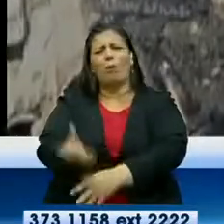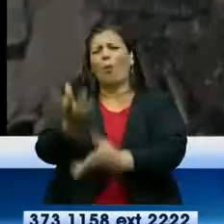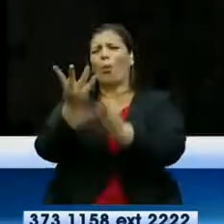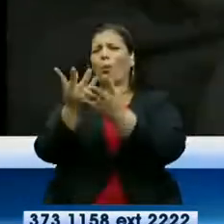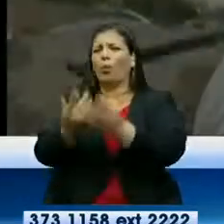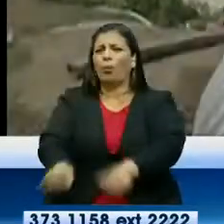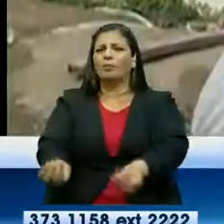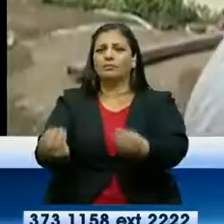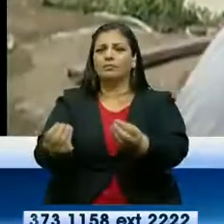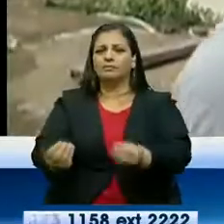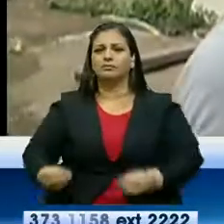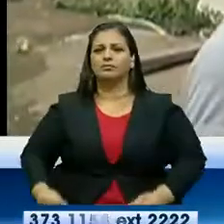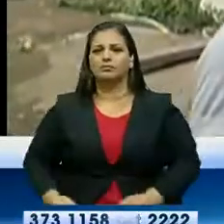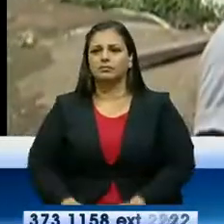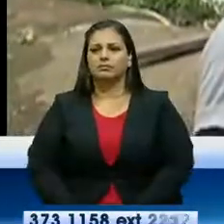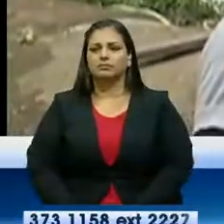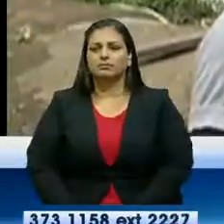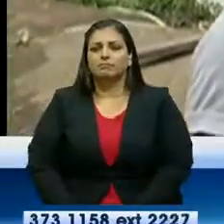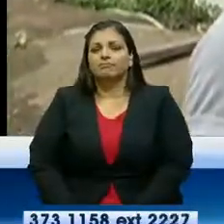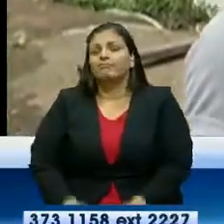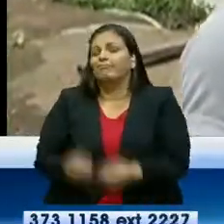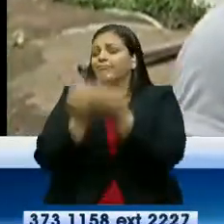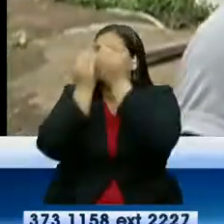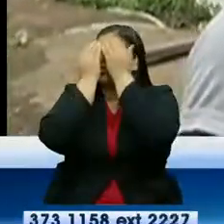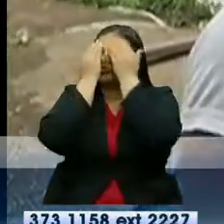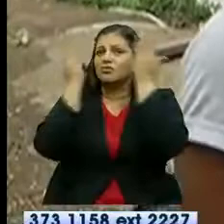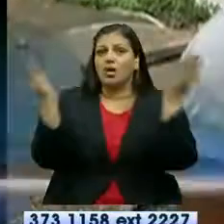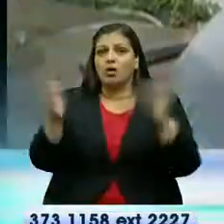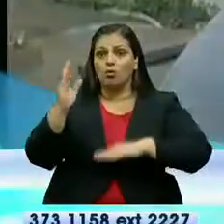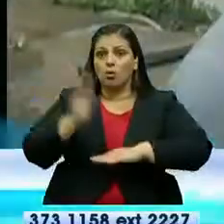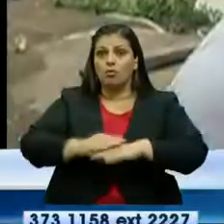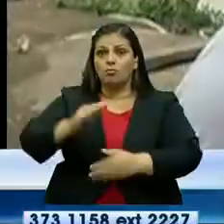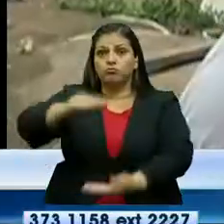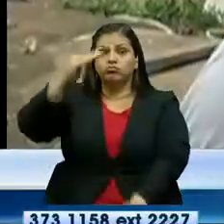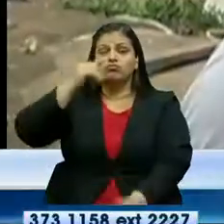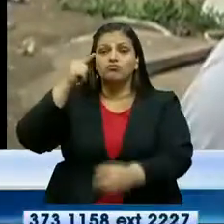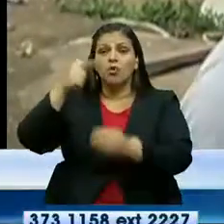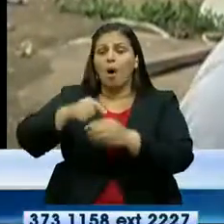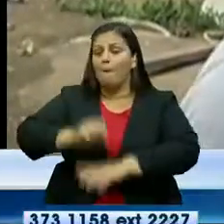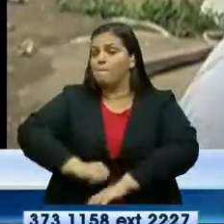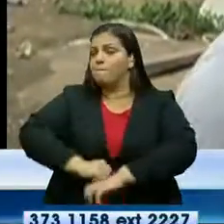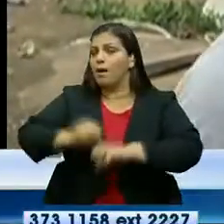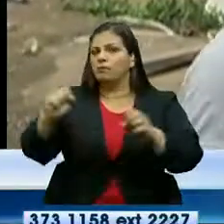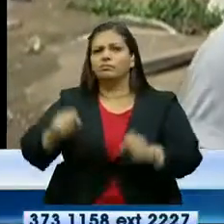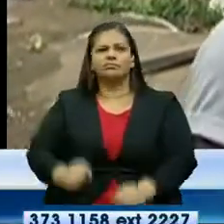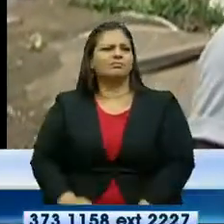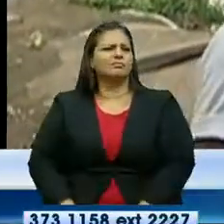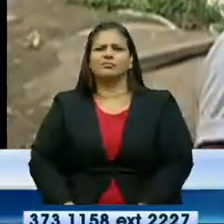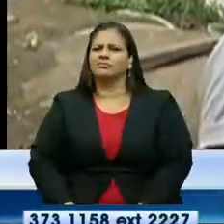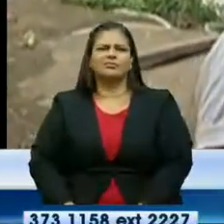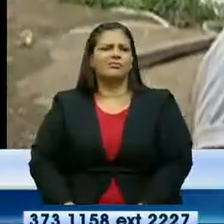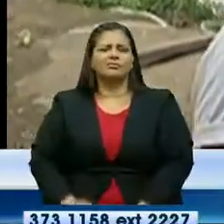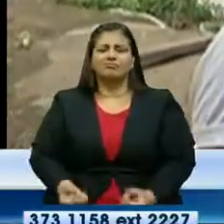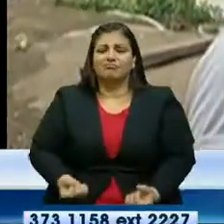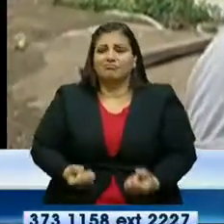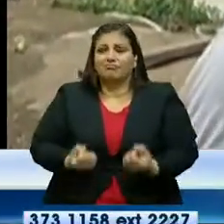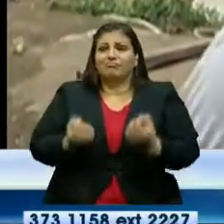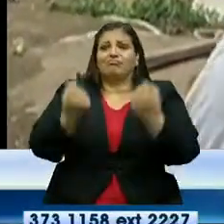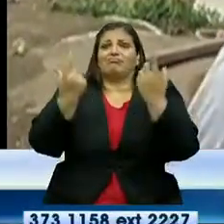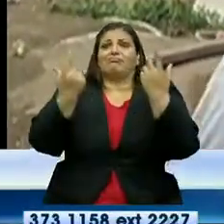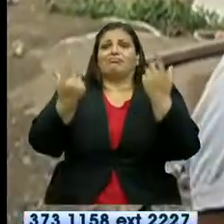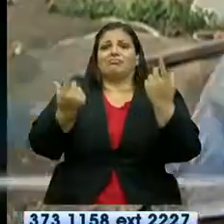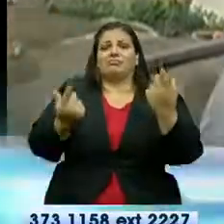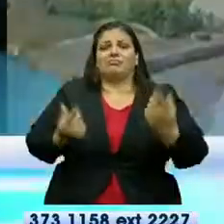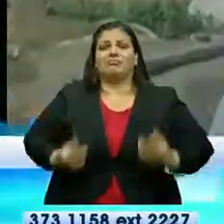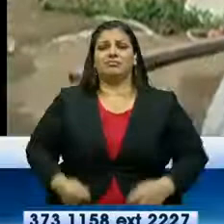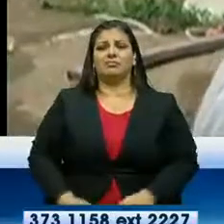escombros. La verdad no se sabe porque cilindro de gas no había. Es algo sorprendente. Solamente se